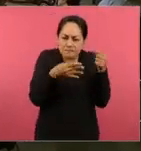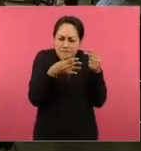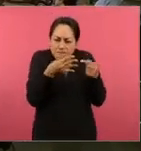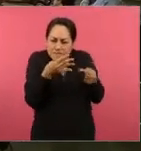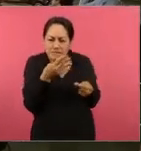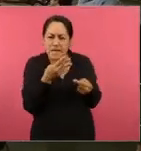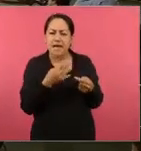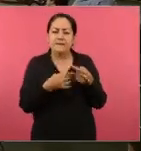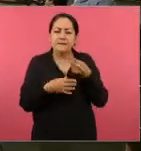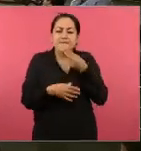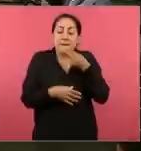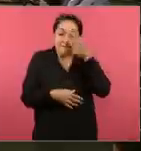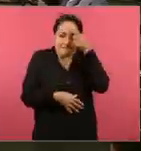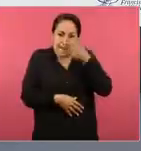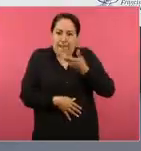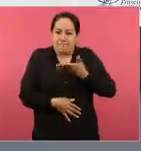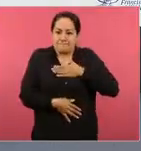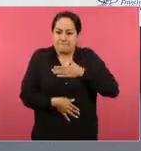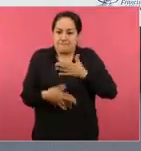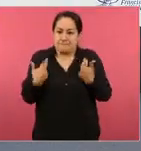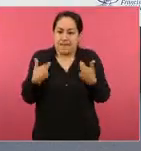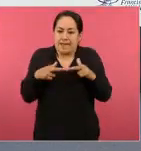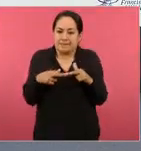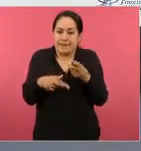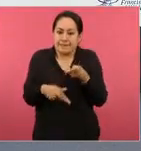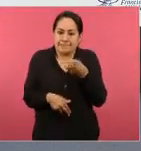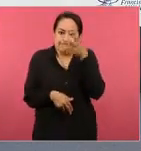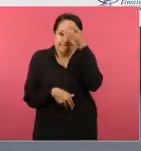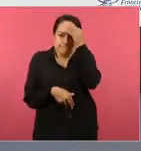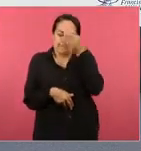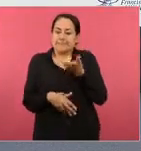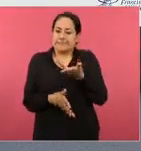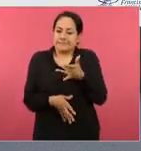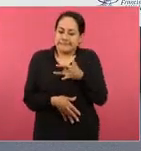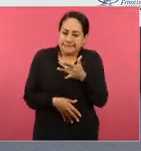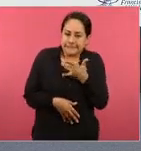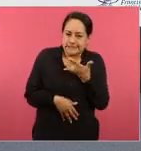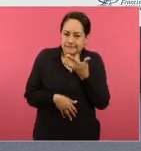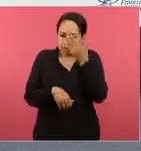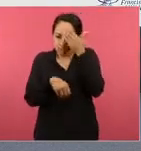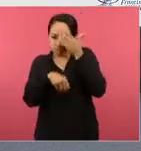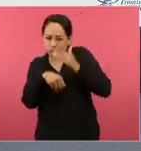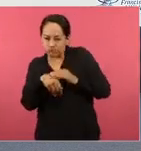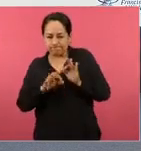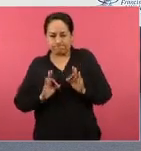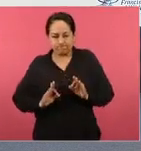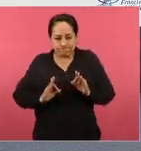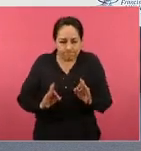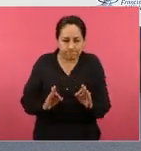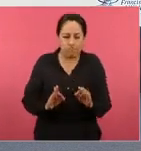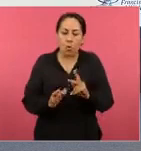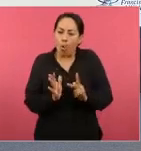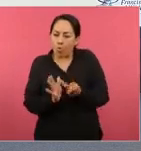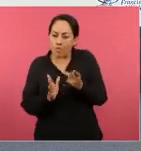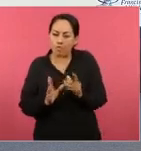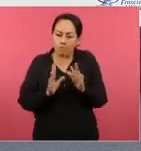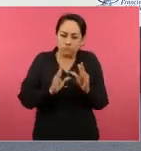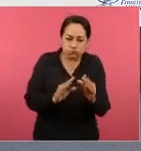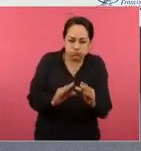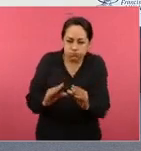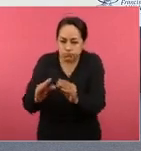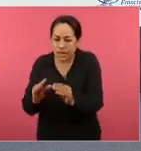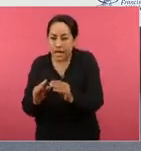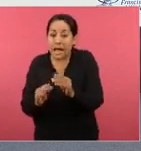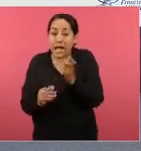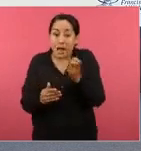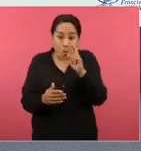la maestra refuerce algunos contenidos. Ojo, porque parece que lo de los proyectos es todo y que no